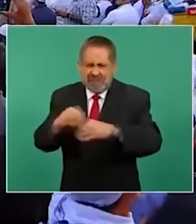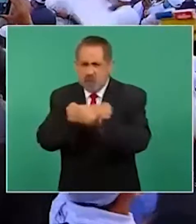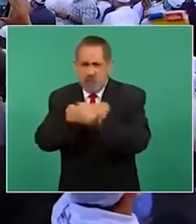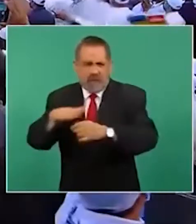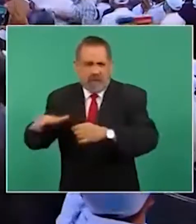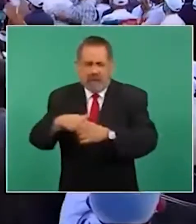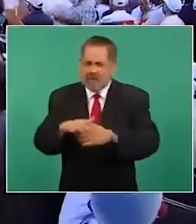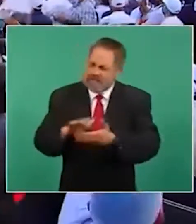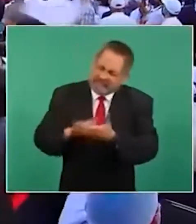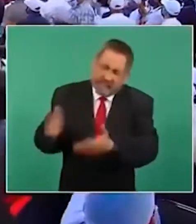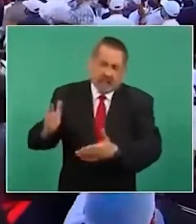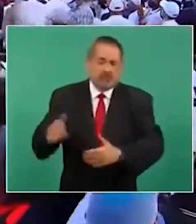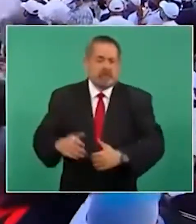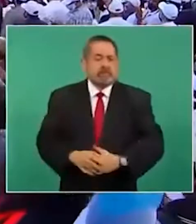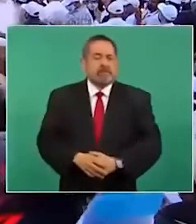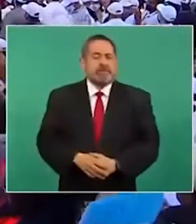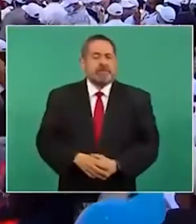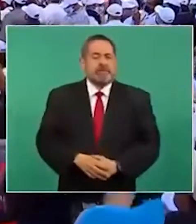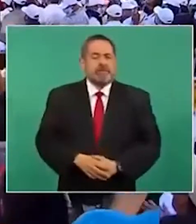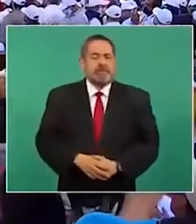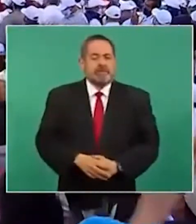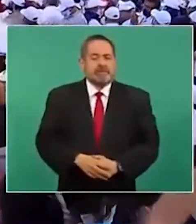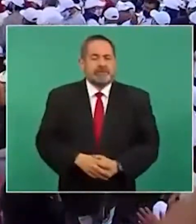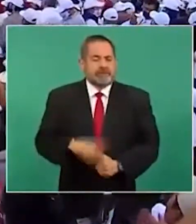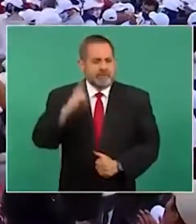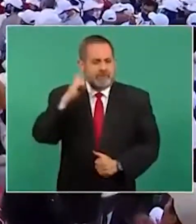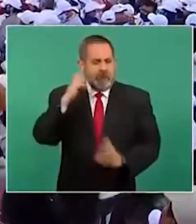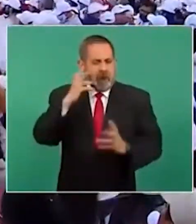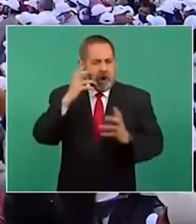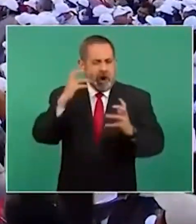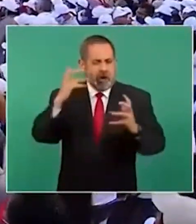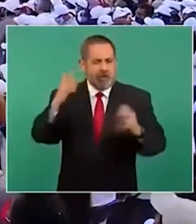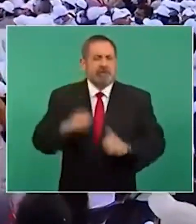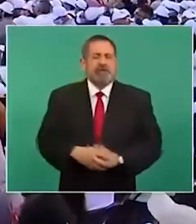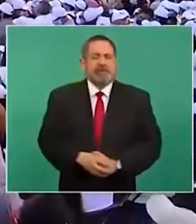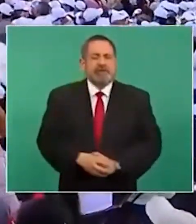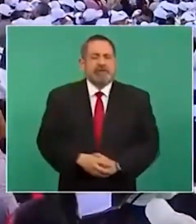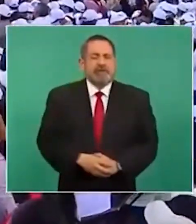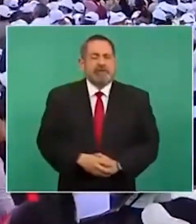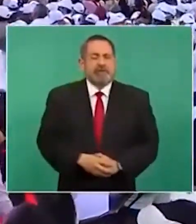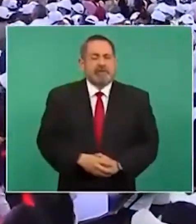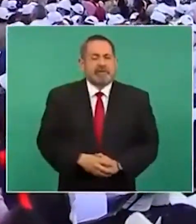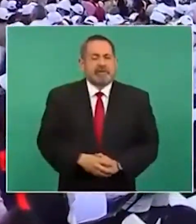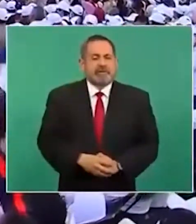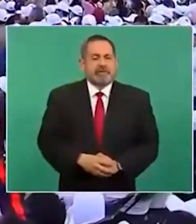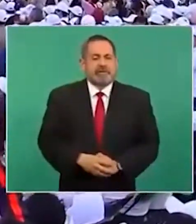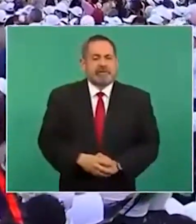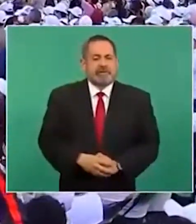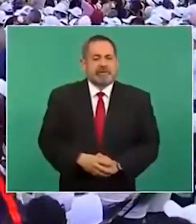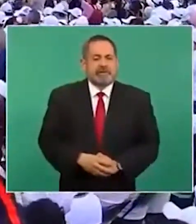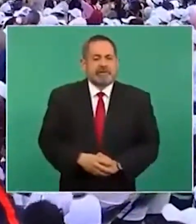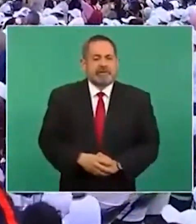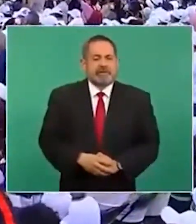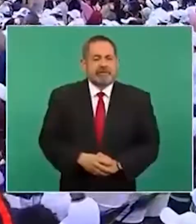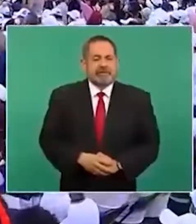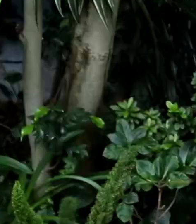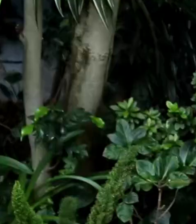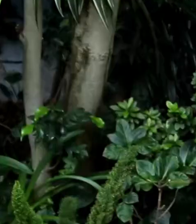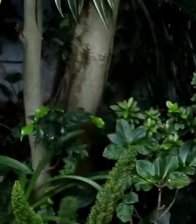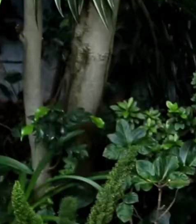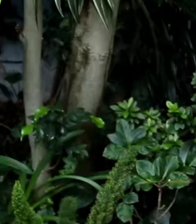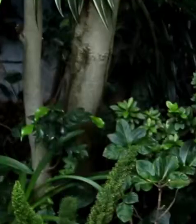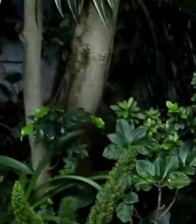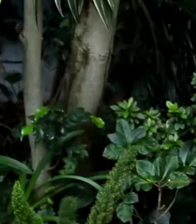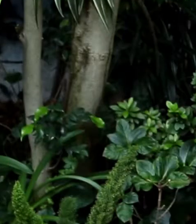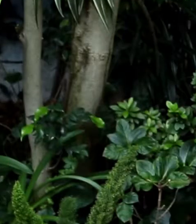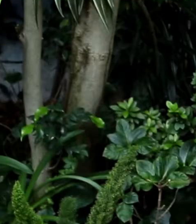coincidan, pues son también aquellos que es respetable, a los que les hemos señalado como aspiracionistas o a quienes